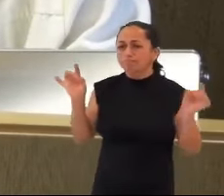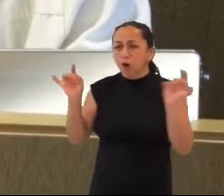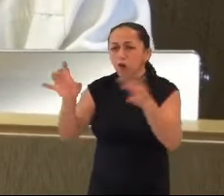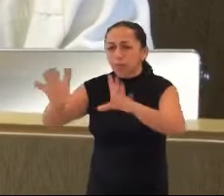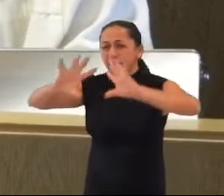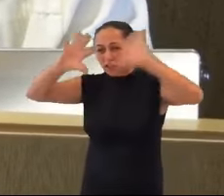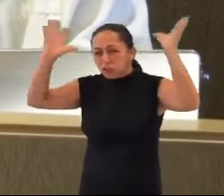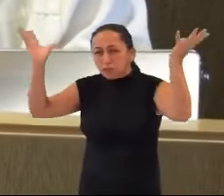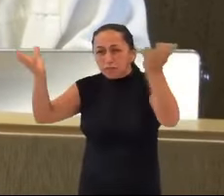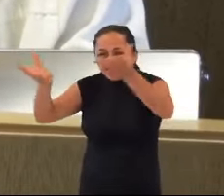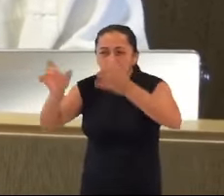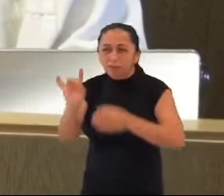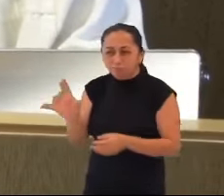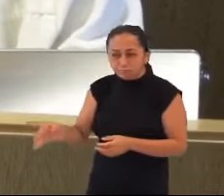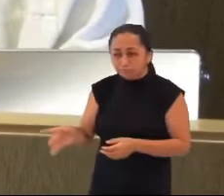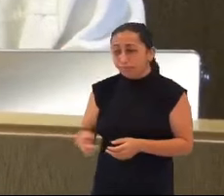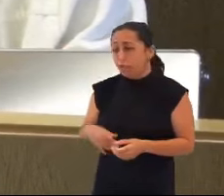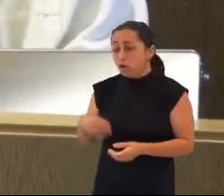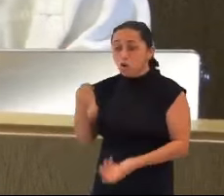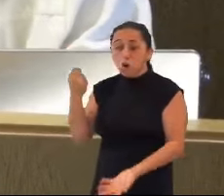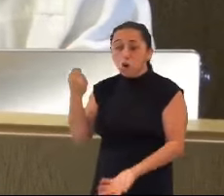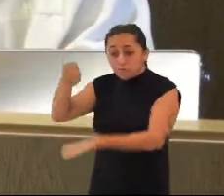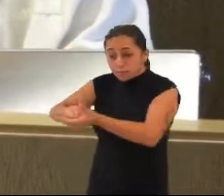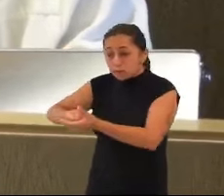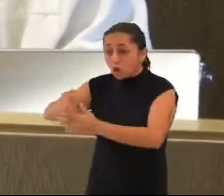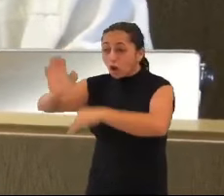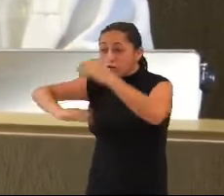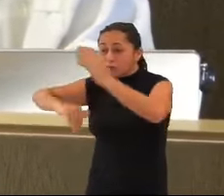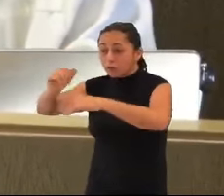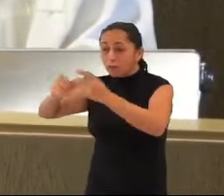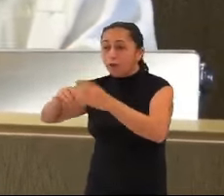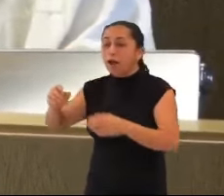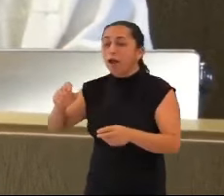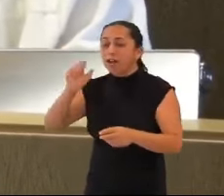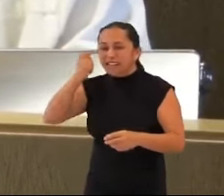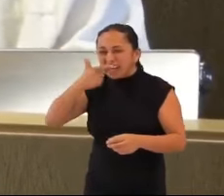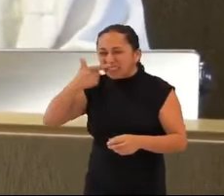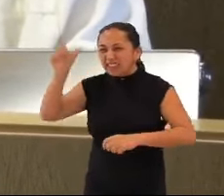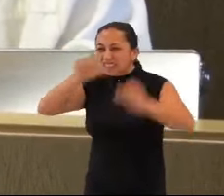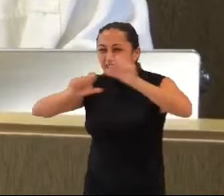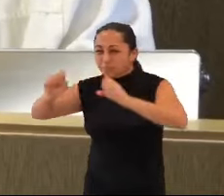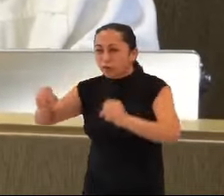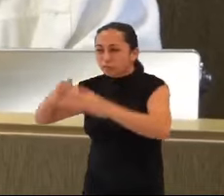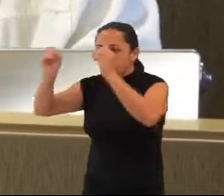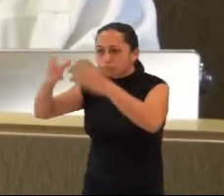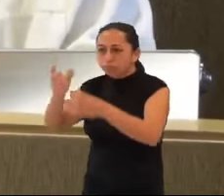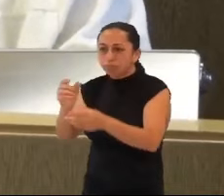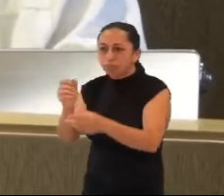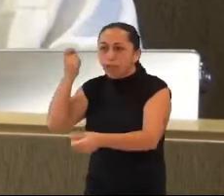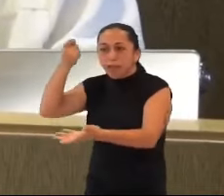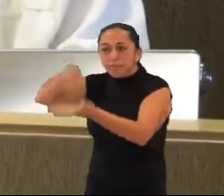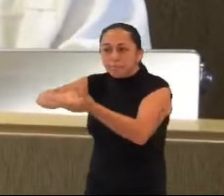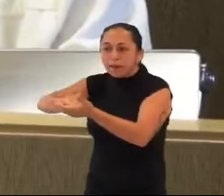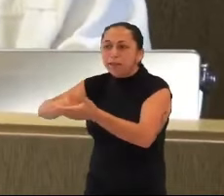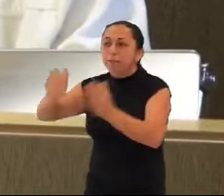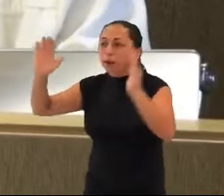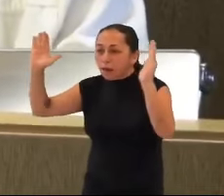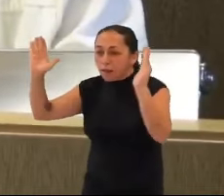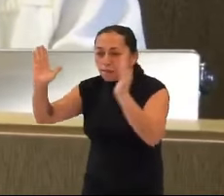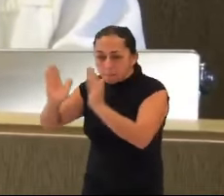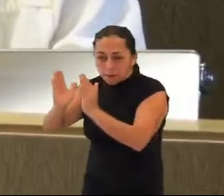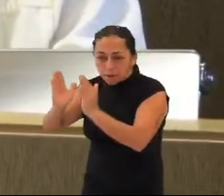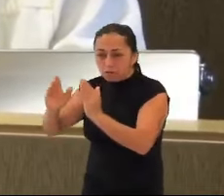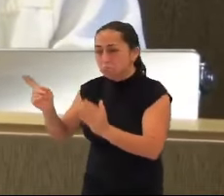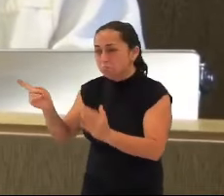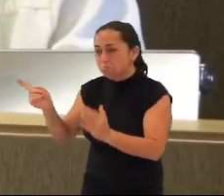haber invertido en infraestructura para evitar la fuga de gases químicos peligrosos para la salud, como el fosgeno y ácidos nitrosos,